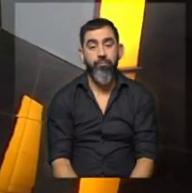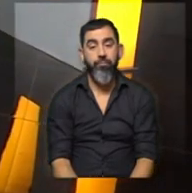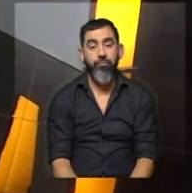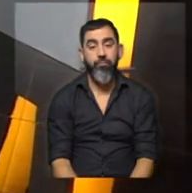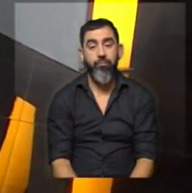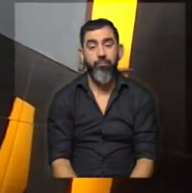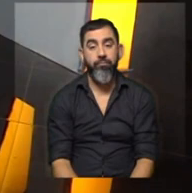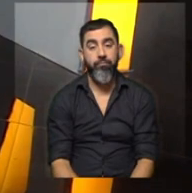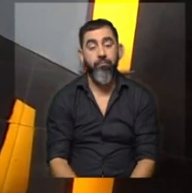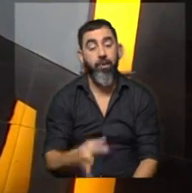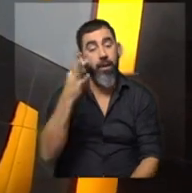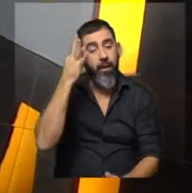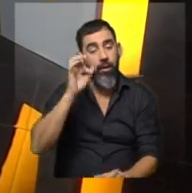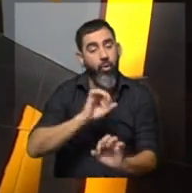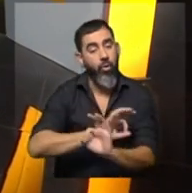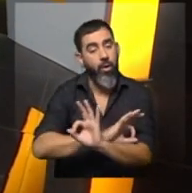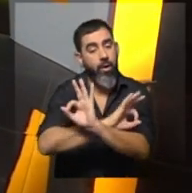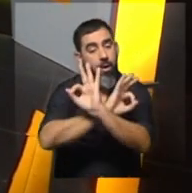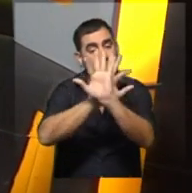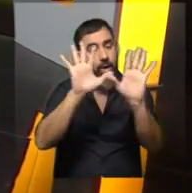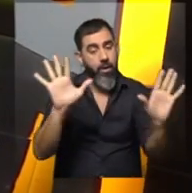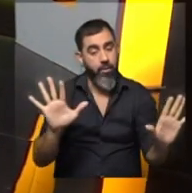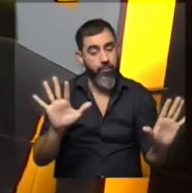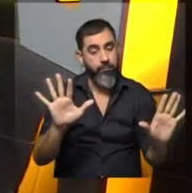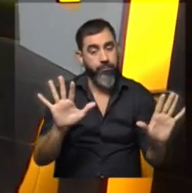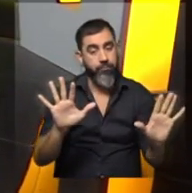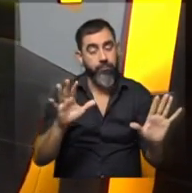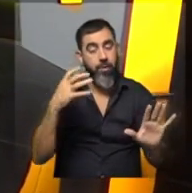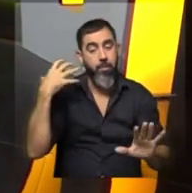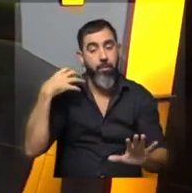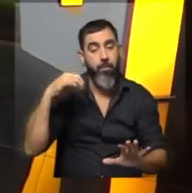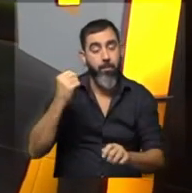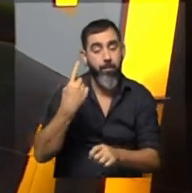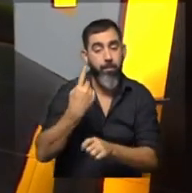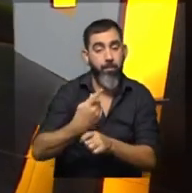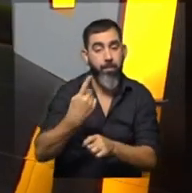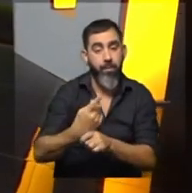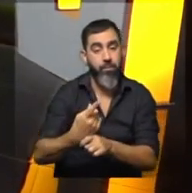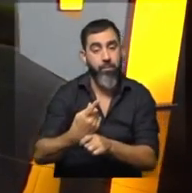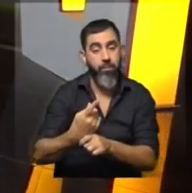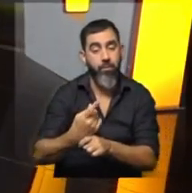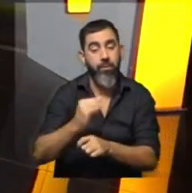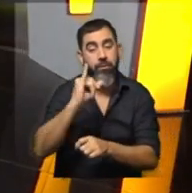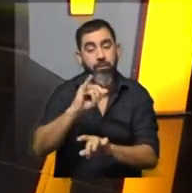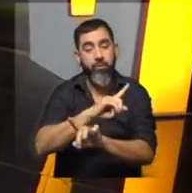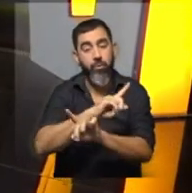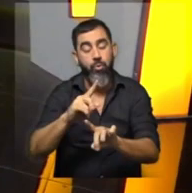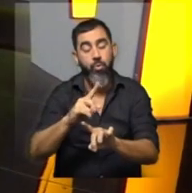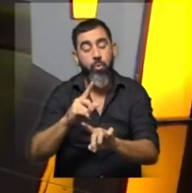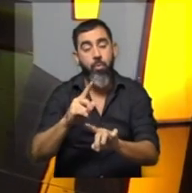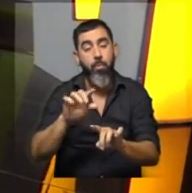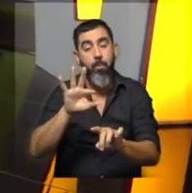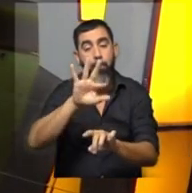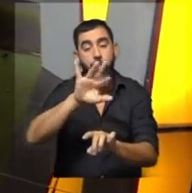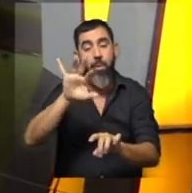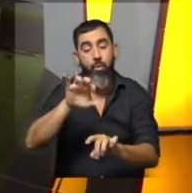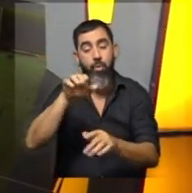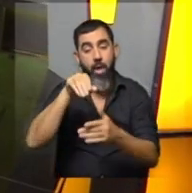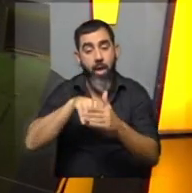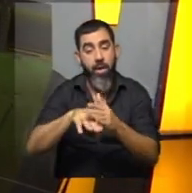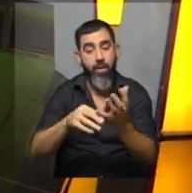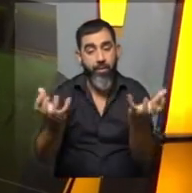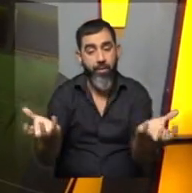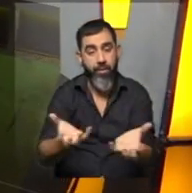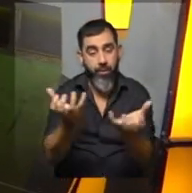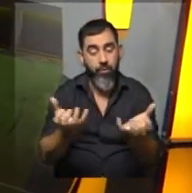Bueno, creo que quedó totalmente claro, Alexandra. Por un lado, mito uno, ¿qué hace o no el microondas con lo que ponemos adentro para